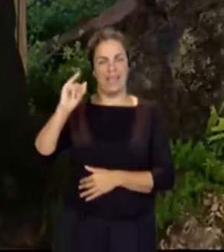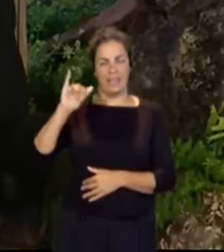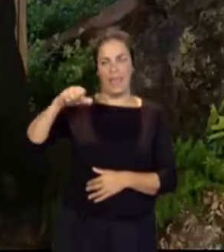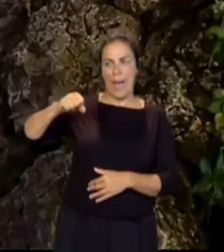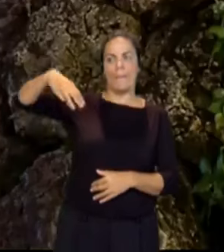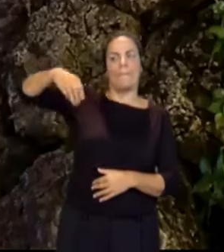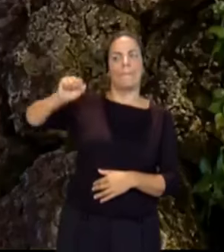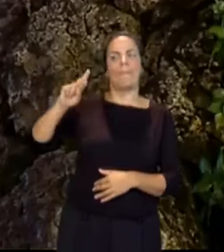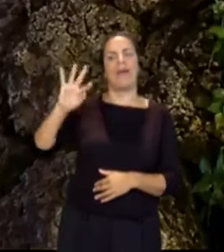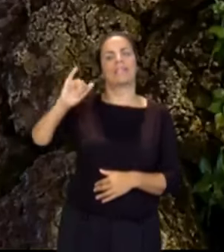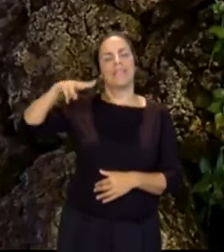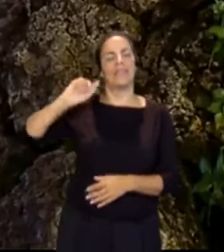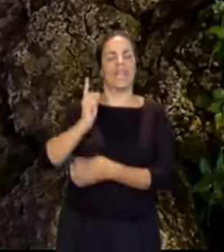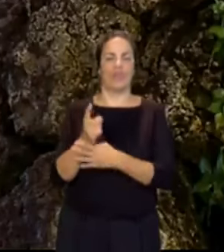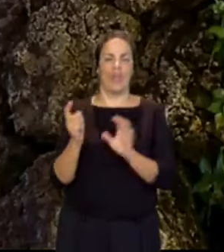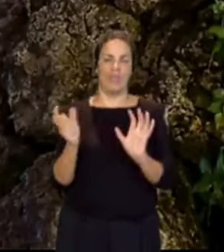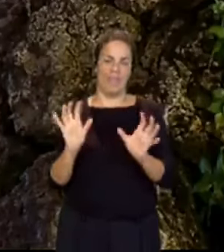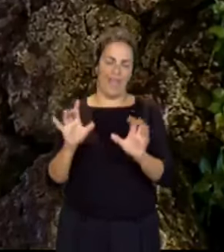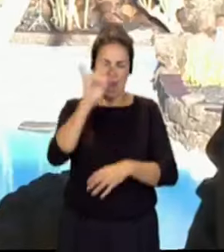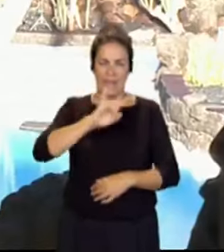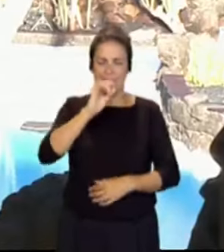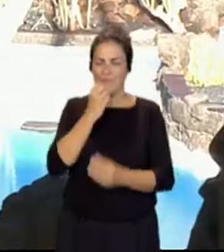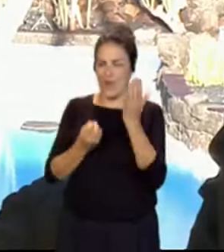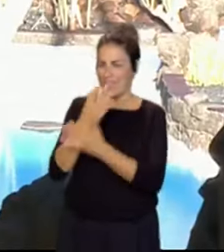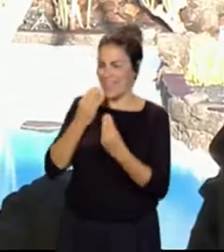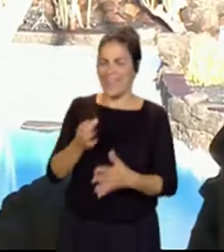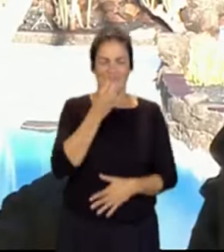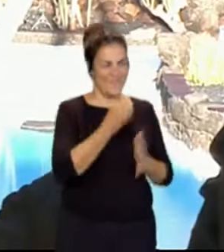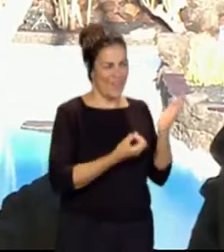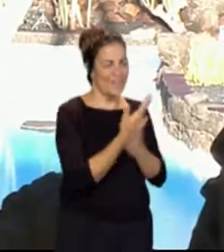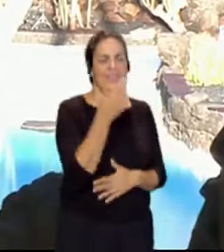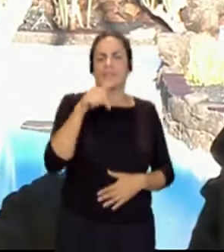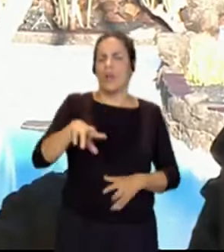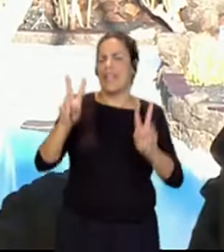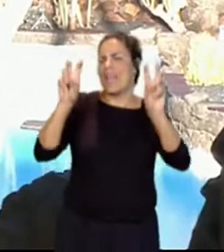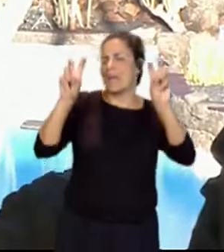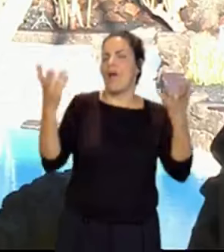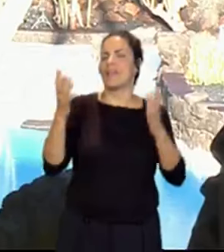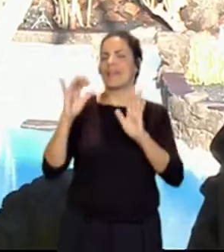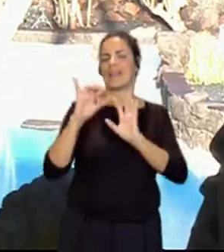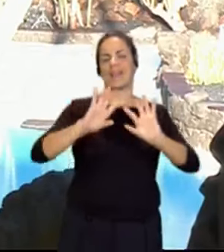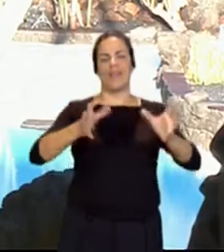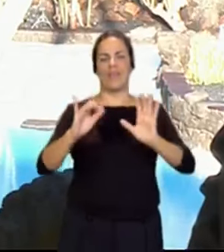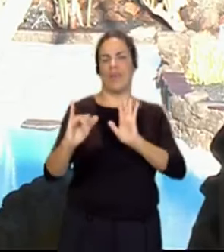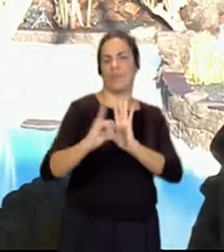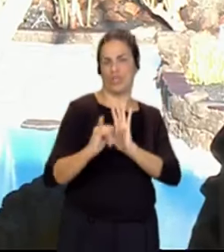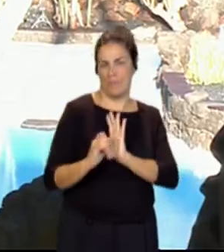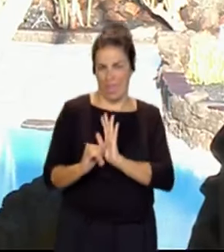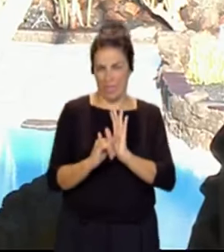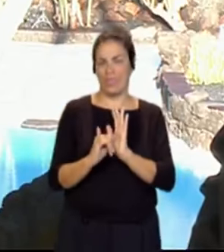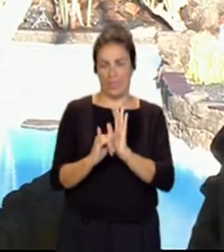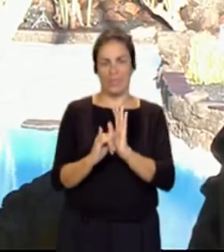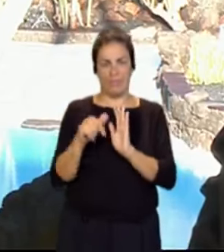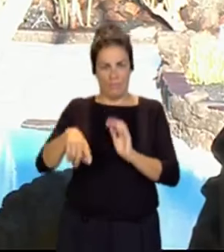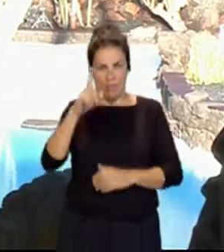Muy buenos días Buenos días la radio de proximidad es el lema que que han querido escoger este año para este ser foro de de la radio y